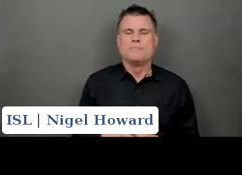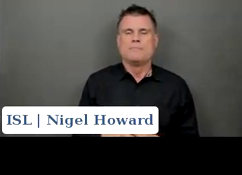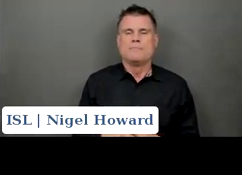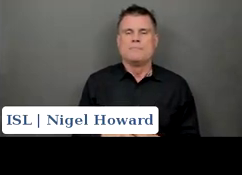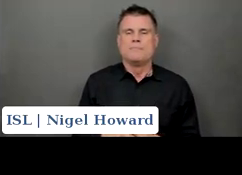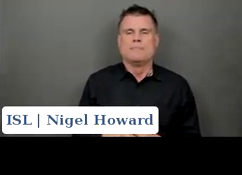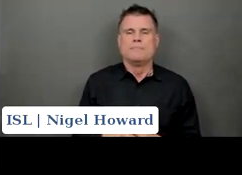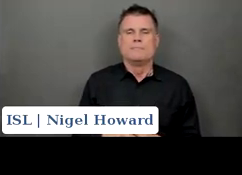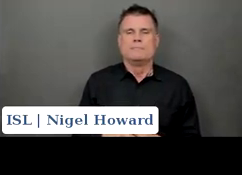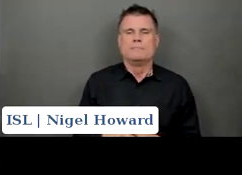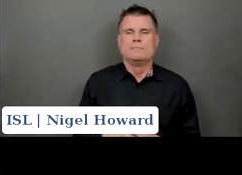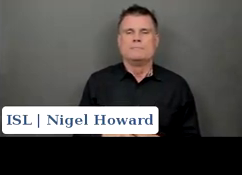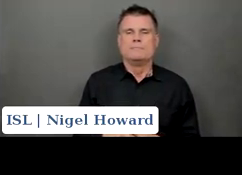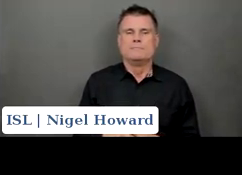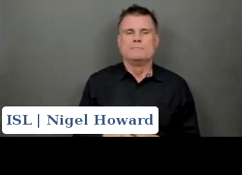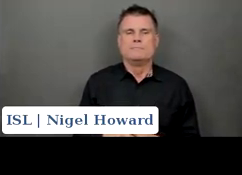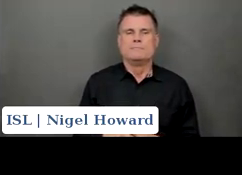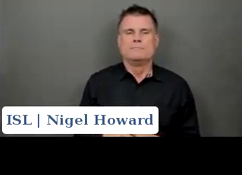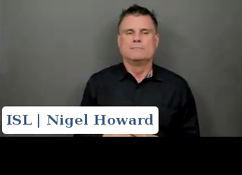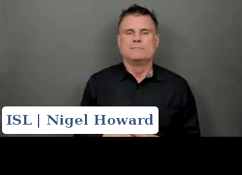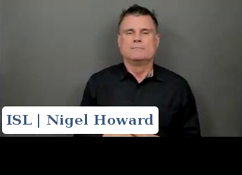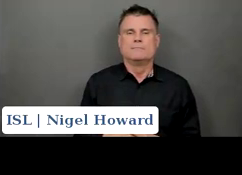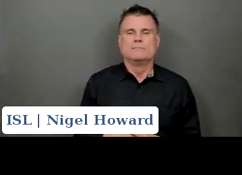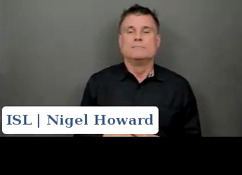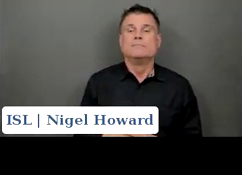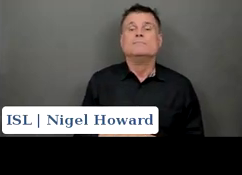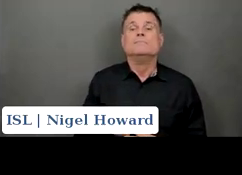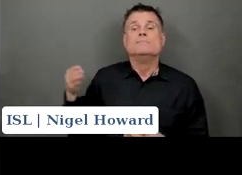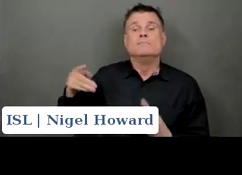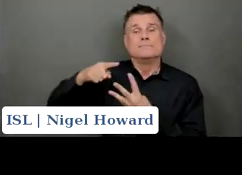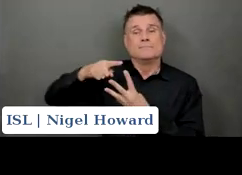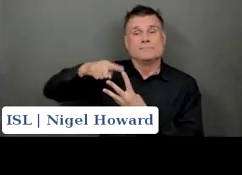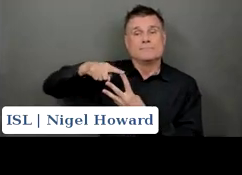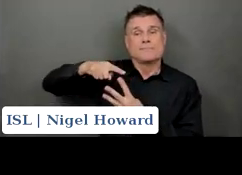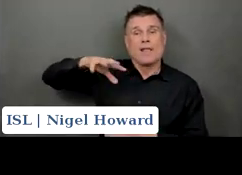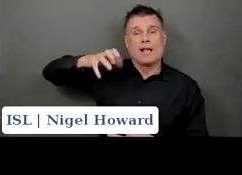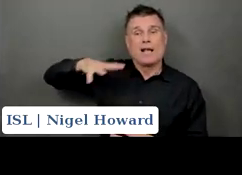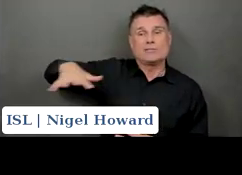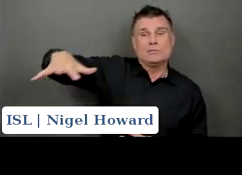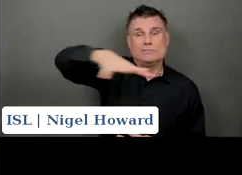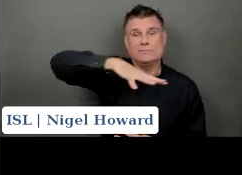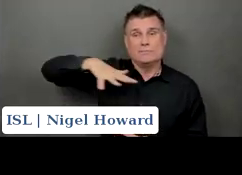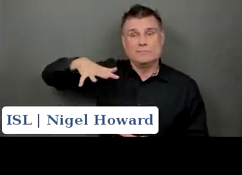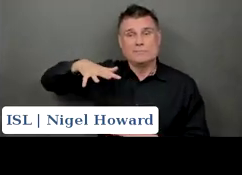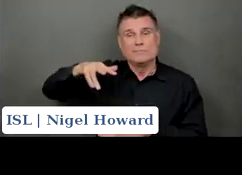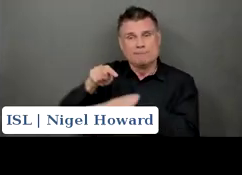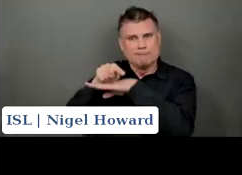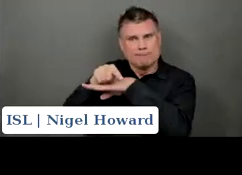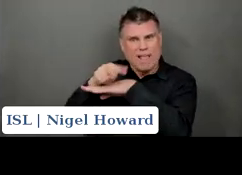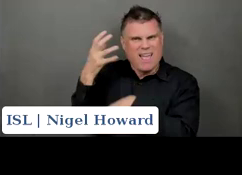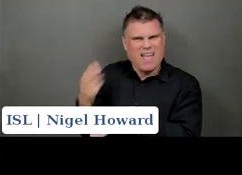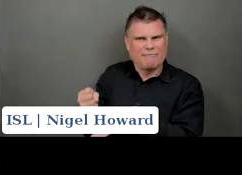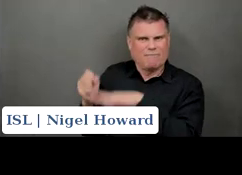organismos estatales que establecen la gobernanza ejecutiva, y el Comité Consultivo de Cuidados, que integra todos los organismos de la sociedad civil,